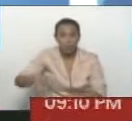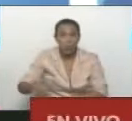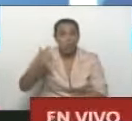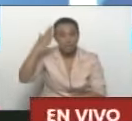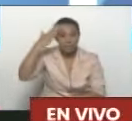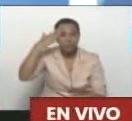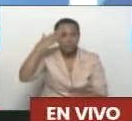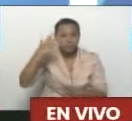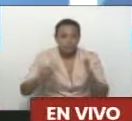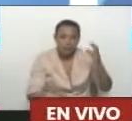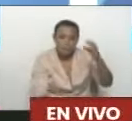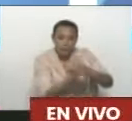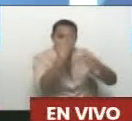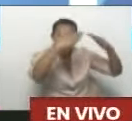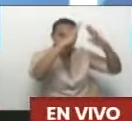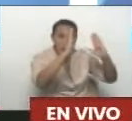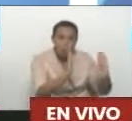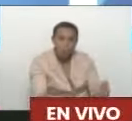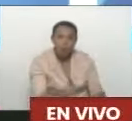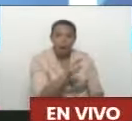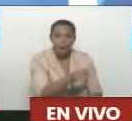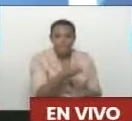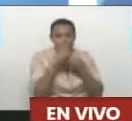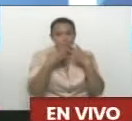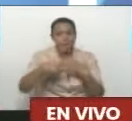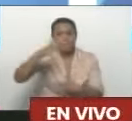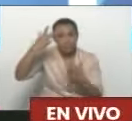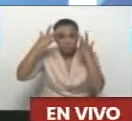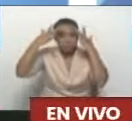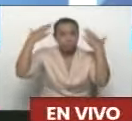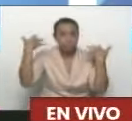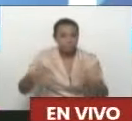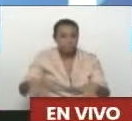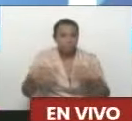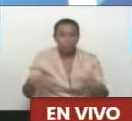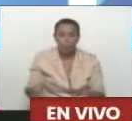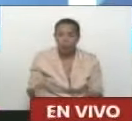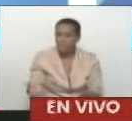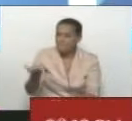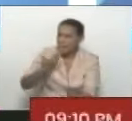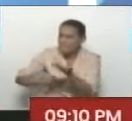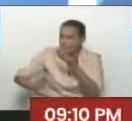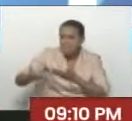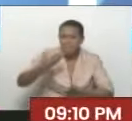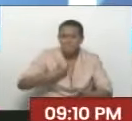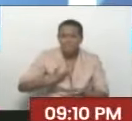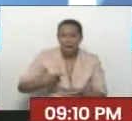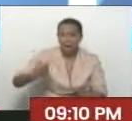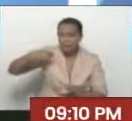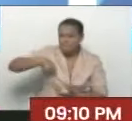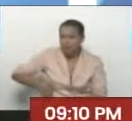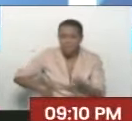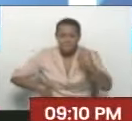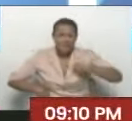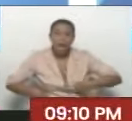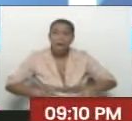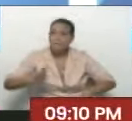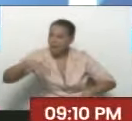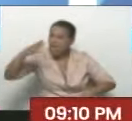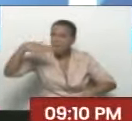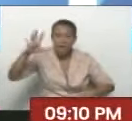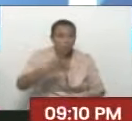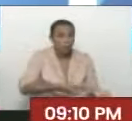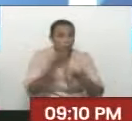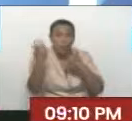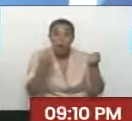patrimonio cultural en Venezuela. Gente bellísima que le han ofertado buenos sueldos para que se vayan del país y no se han ido del país,